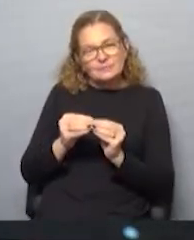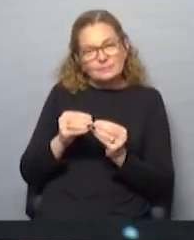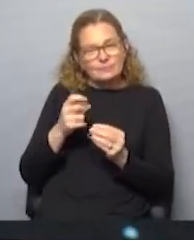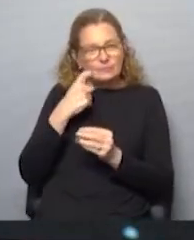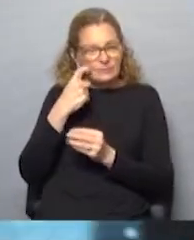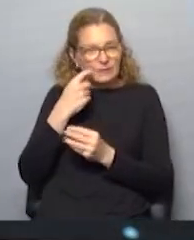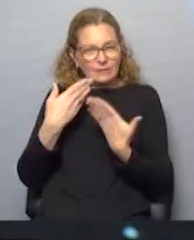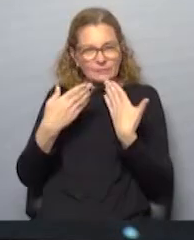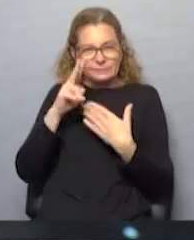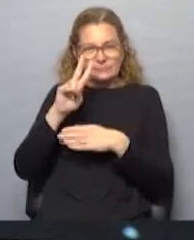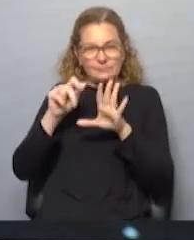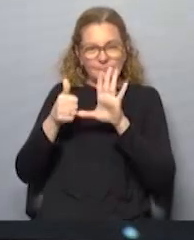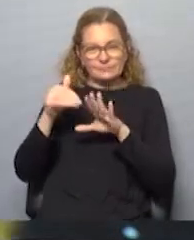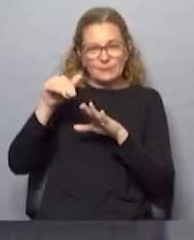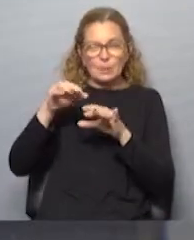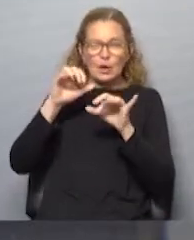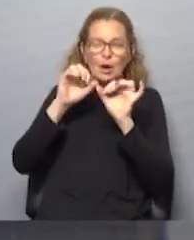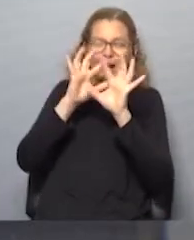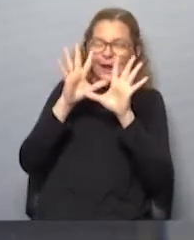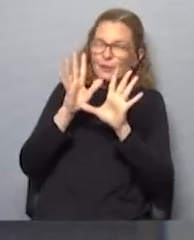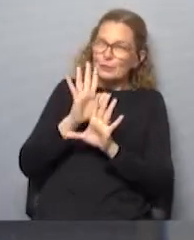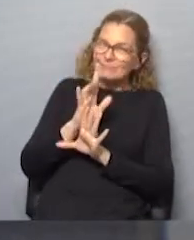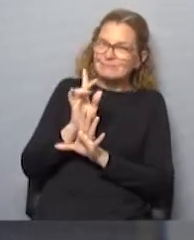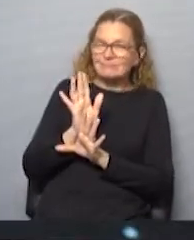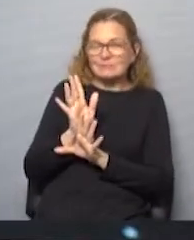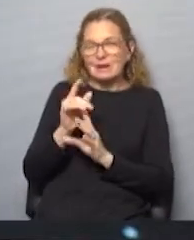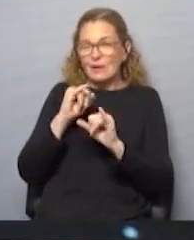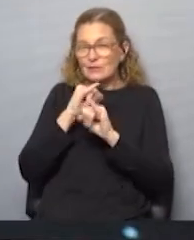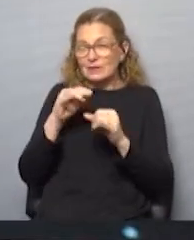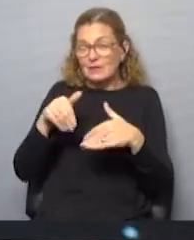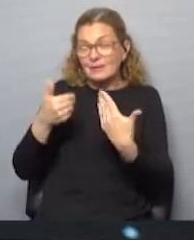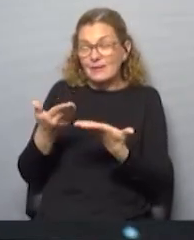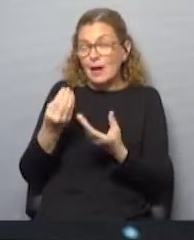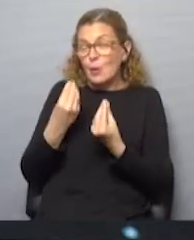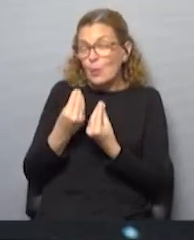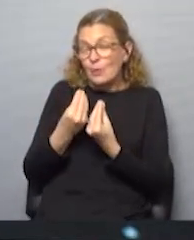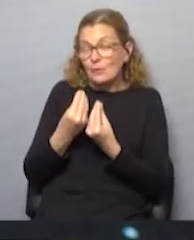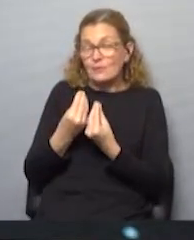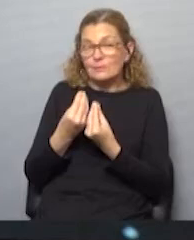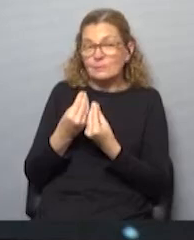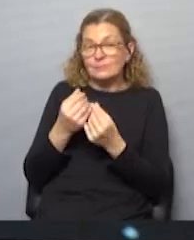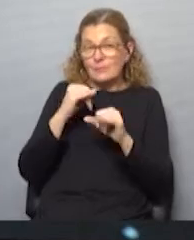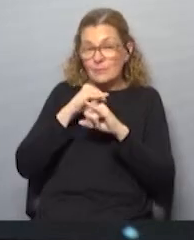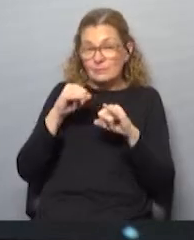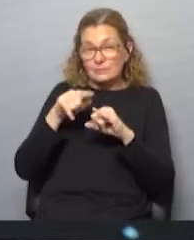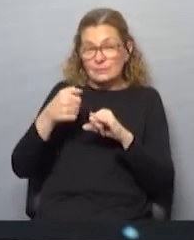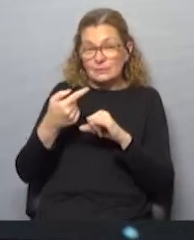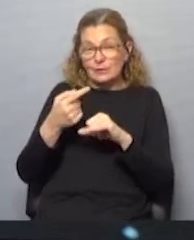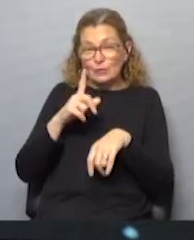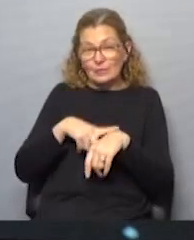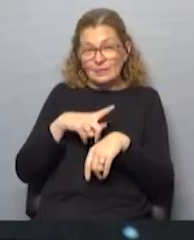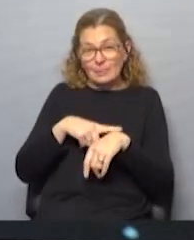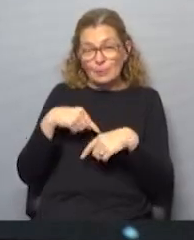cifras que se hablan estos 26 millones pero que no está muy claro cuánto es que finalmente se destina y cómo después de que estuvimos tanto tiempo